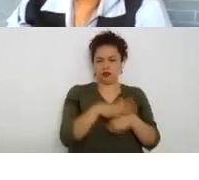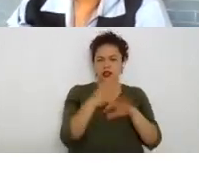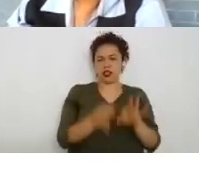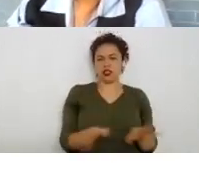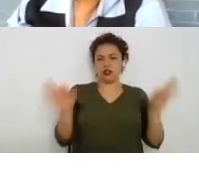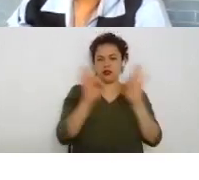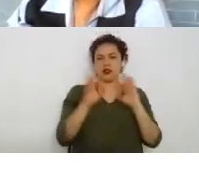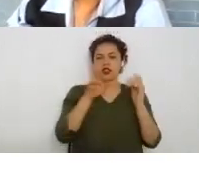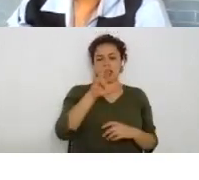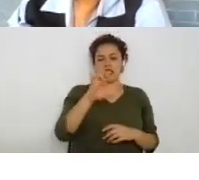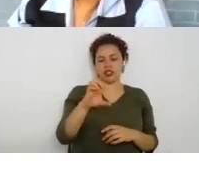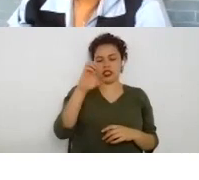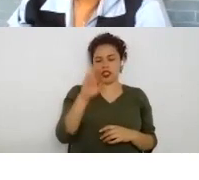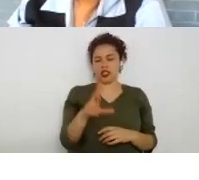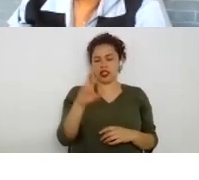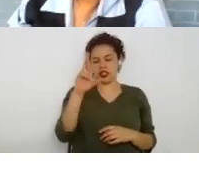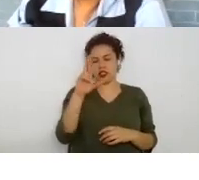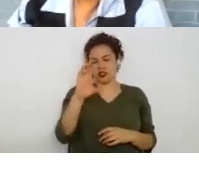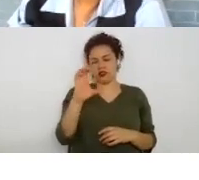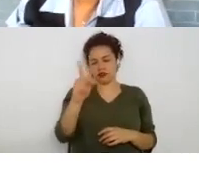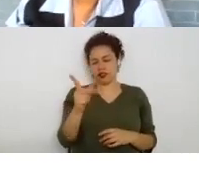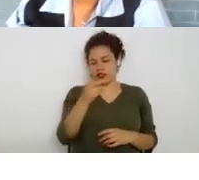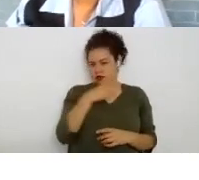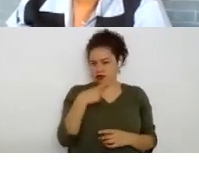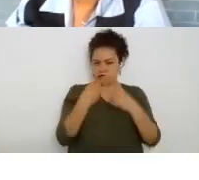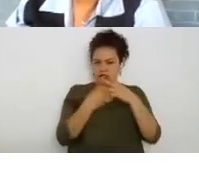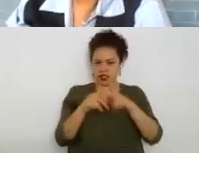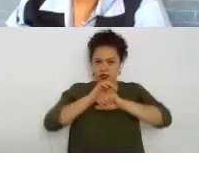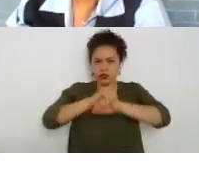maniobra de RCP, ¿de acuerdo?